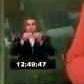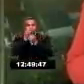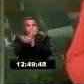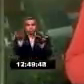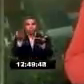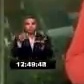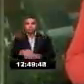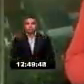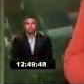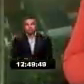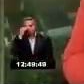con sal sean buenas tardes